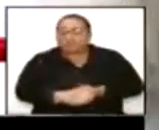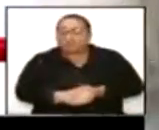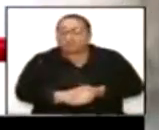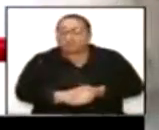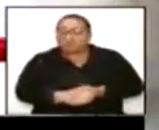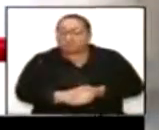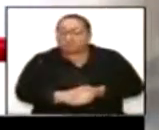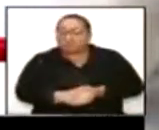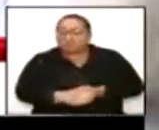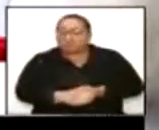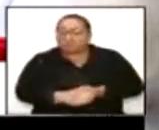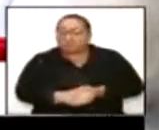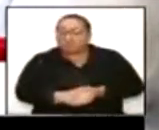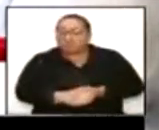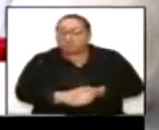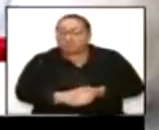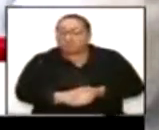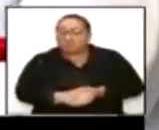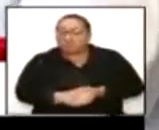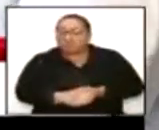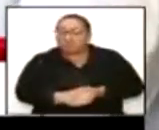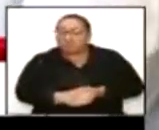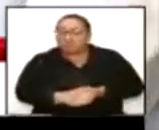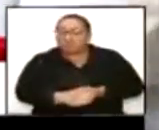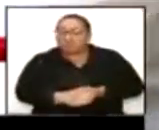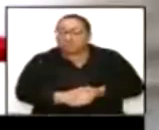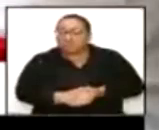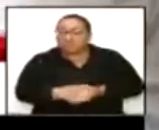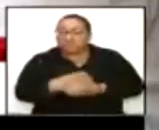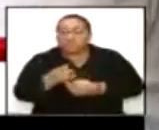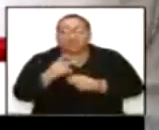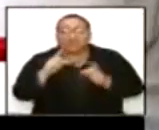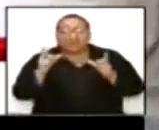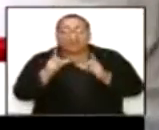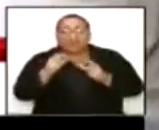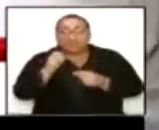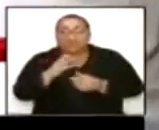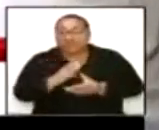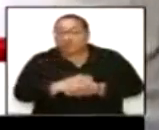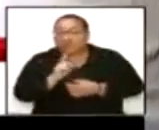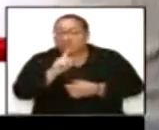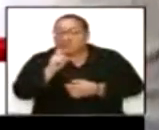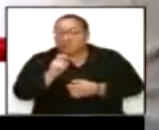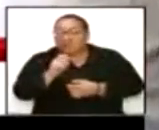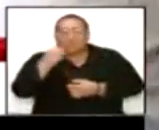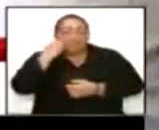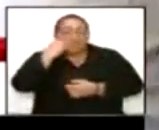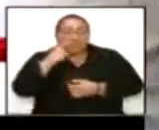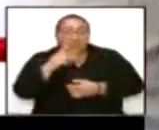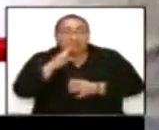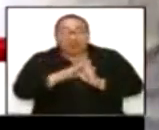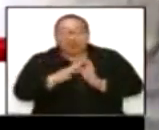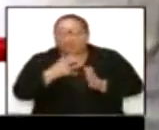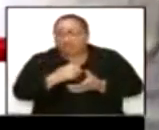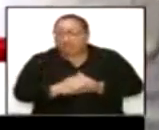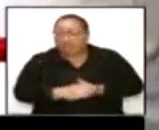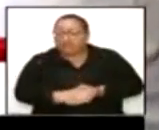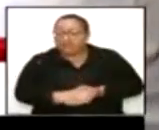qué? Mire, un medio de comunicaciones le preguntó a la madre de la menor.